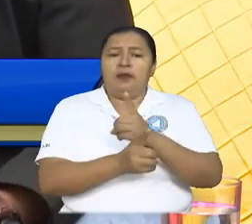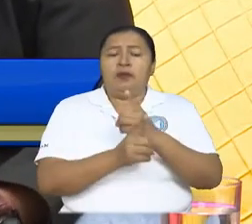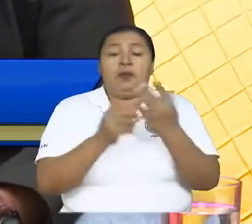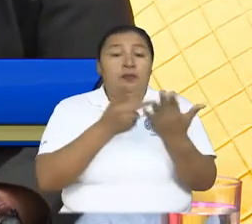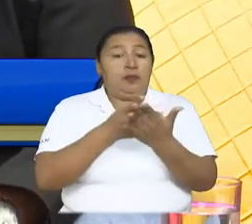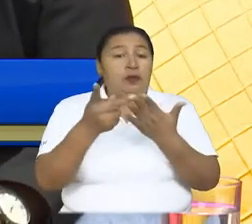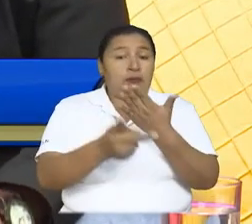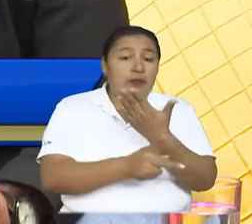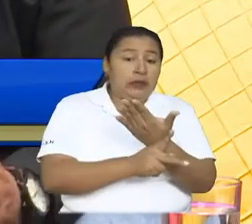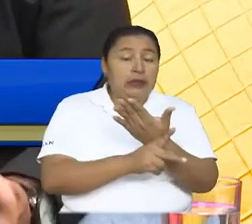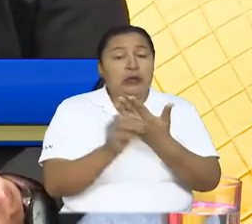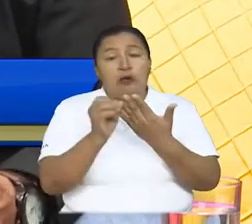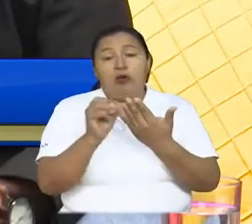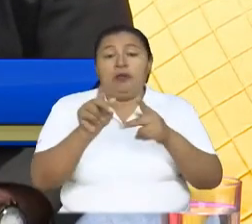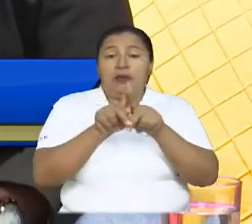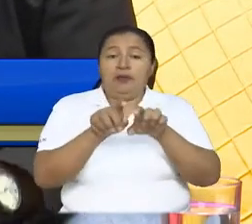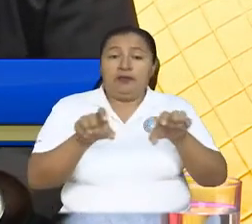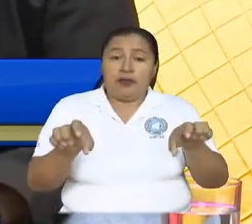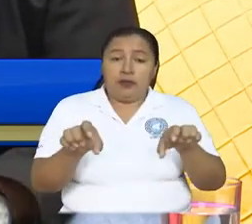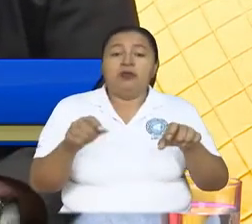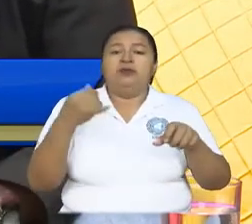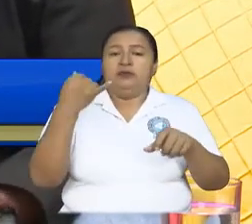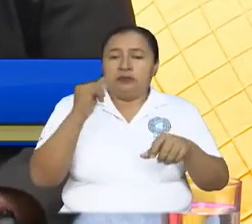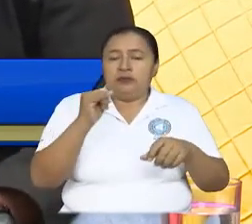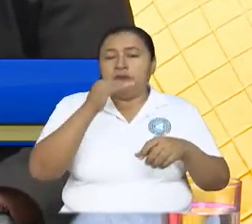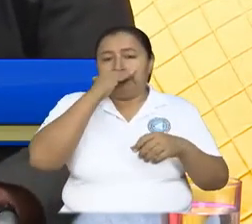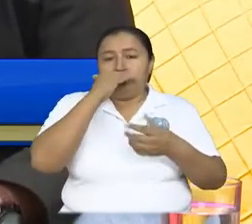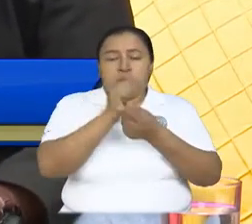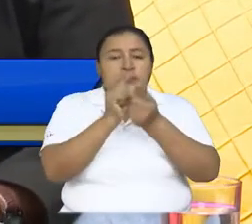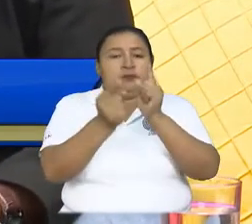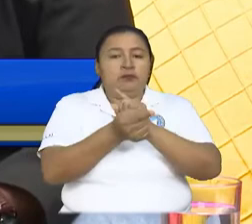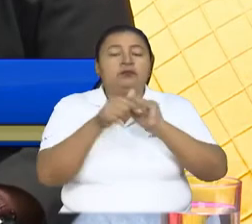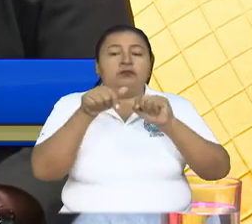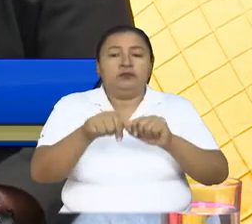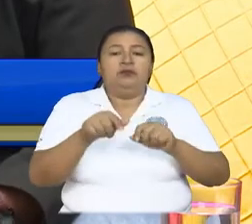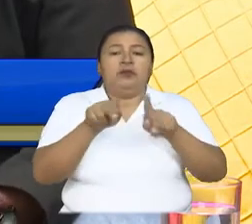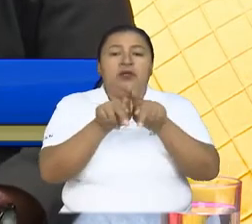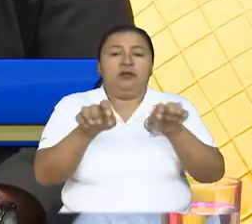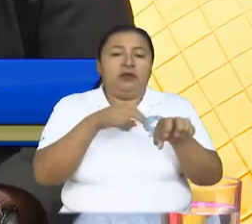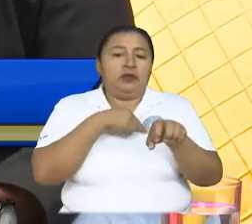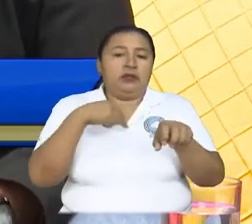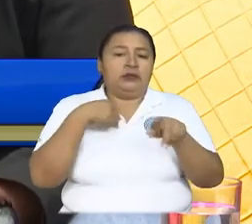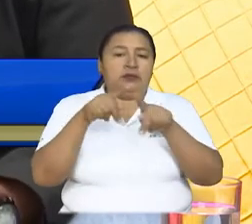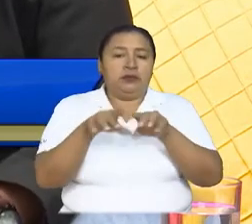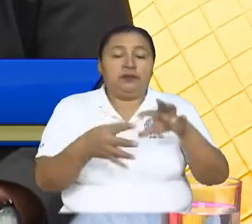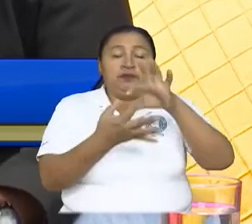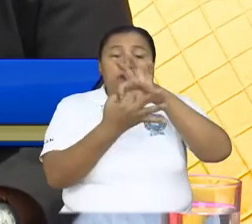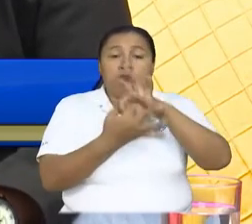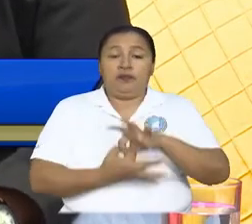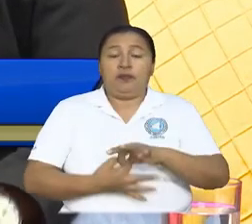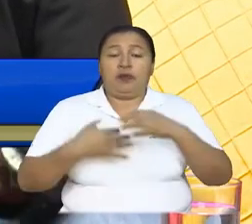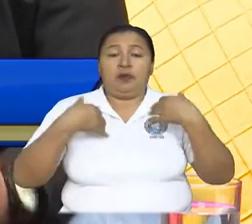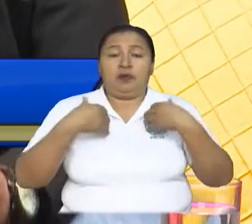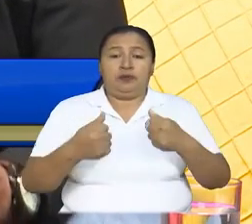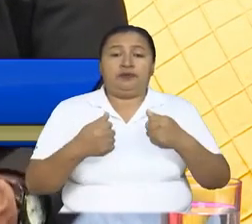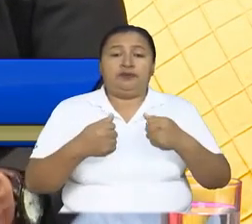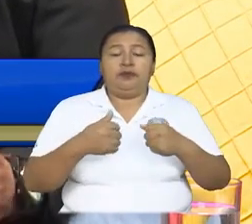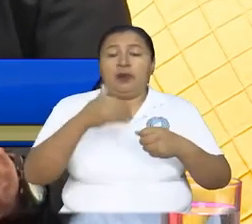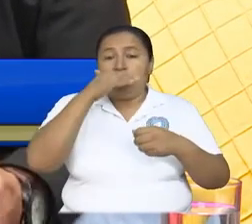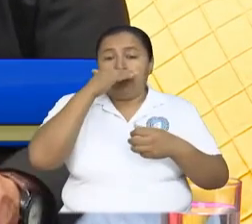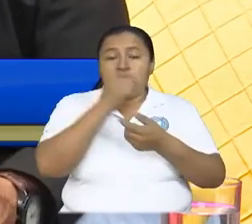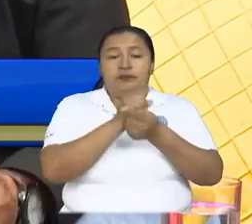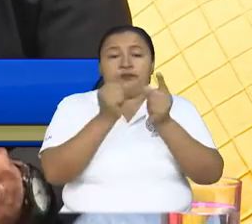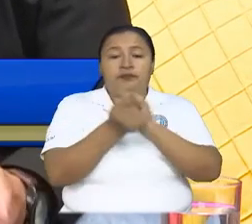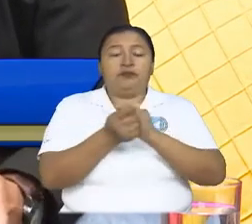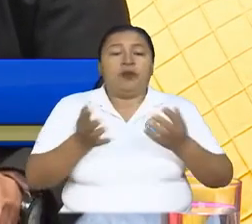y la revolución planifica precisamente como lo señalaba el sistema de salud la revolución planifica